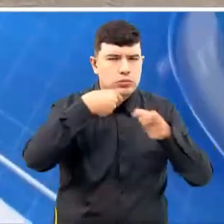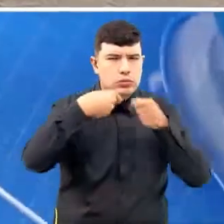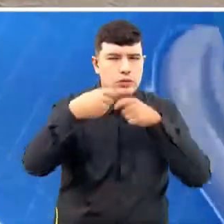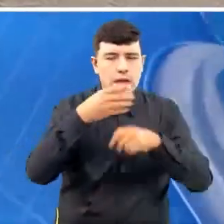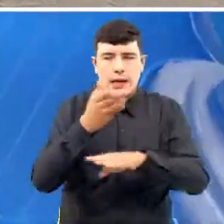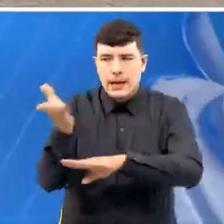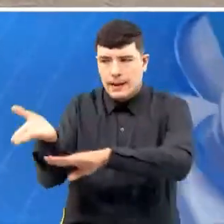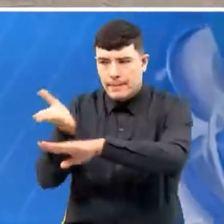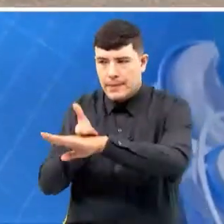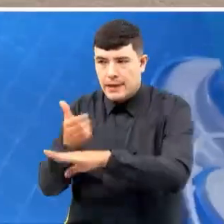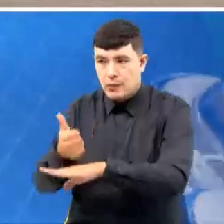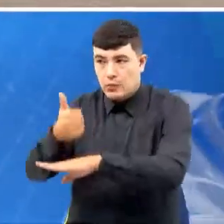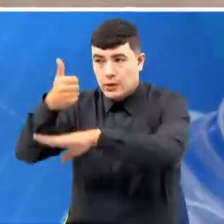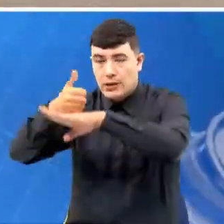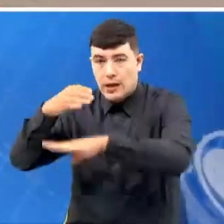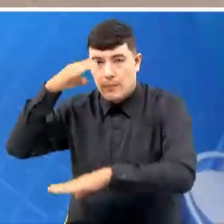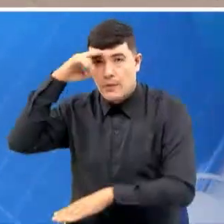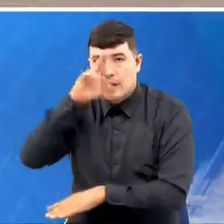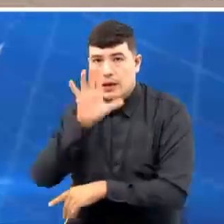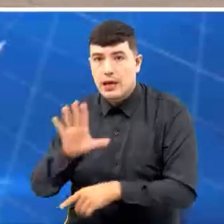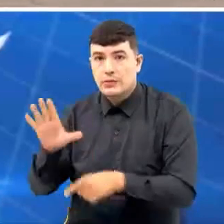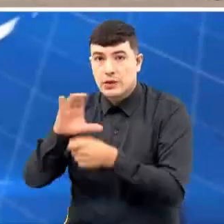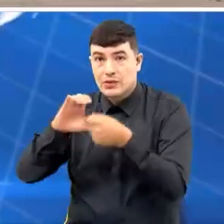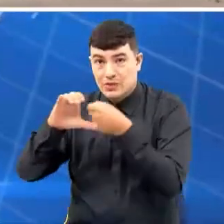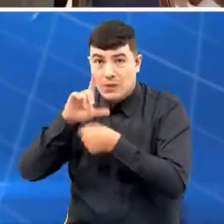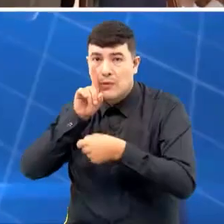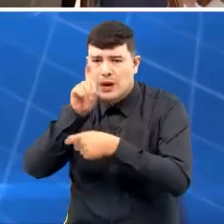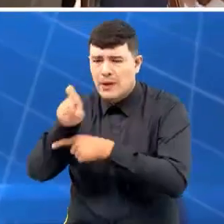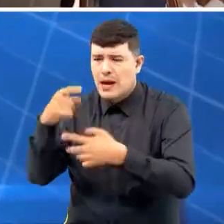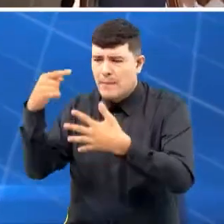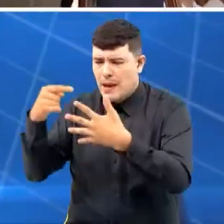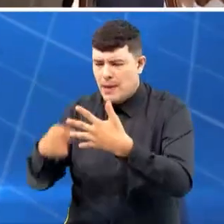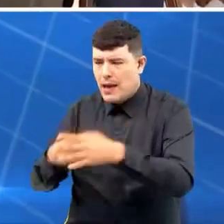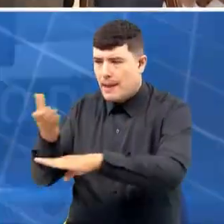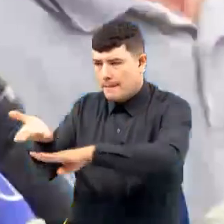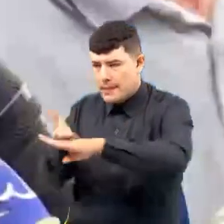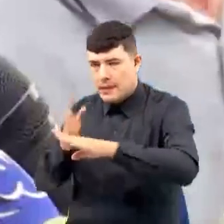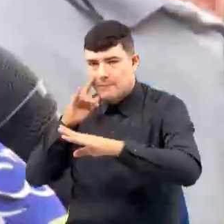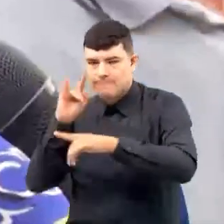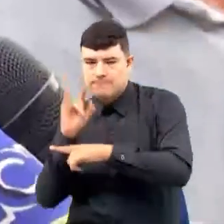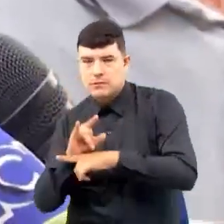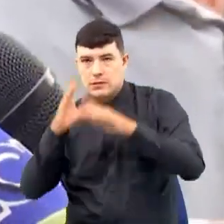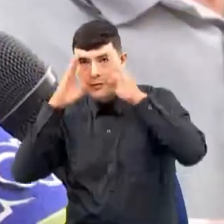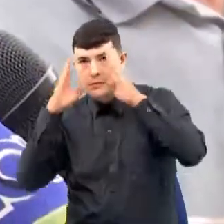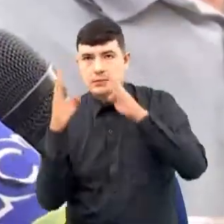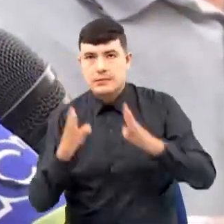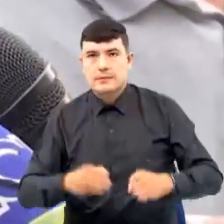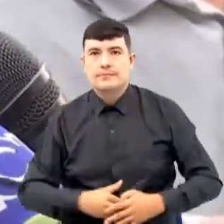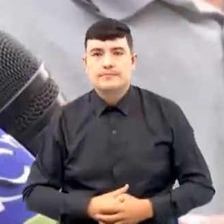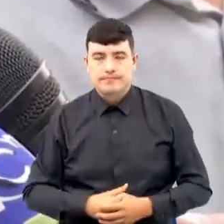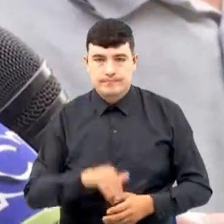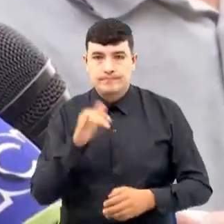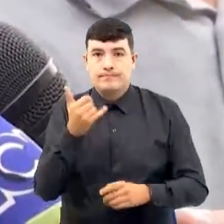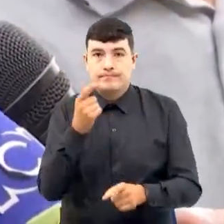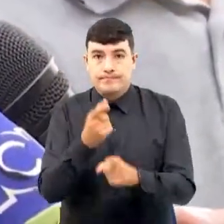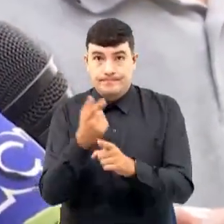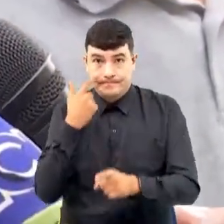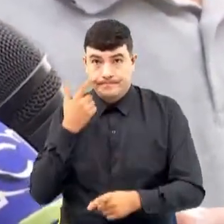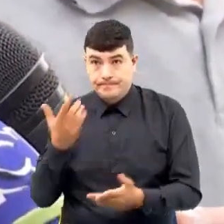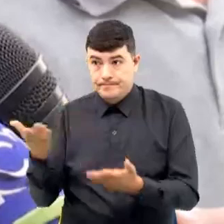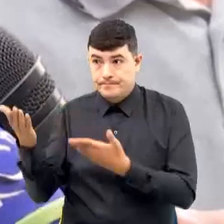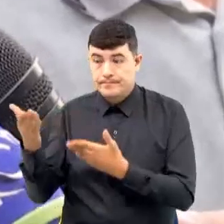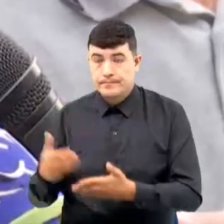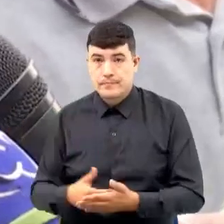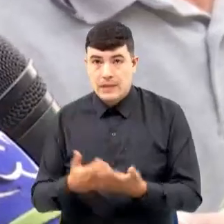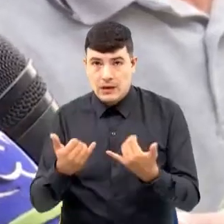nuevo comandante de la Policía Metropolitana de Bucaramanga. Hay que trabajar de la mano para poder seguir reduciendo